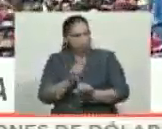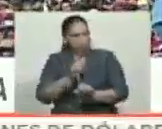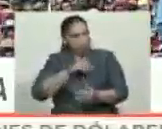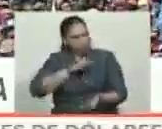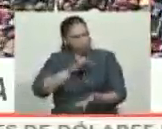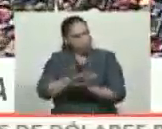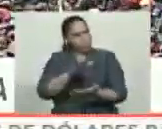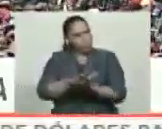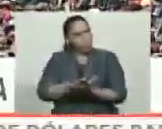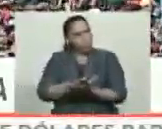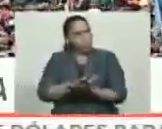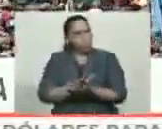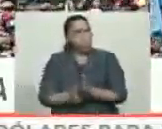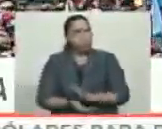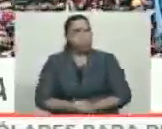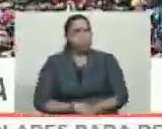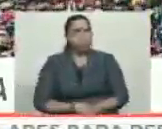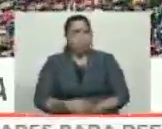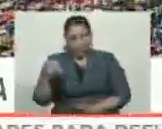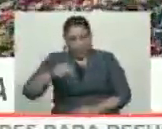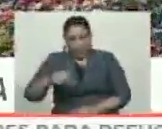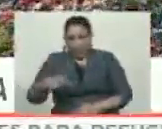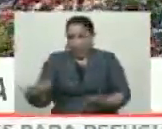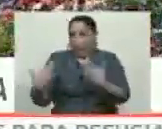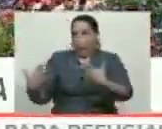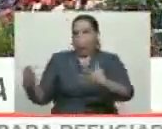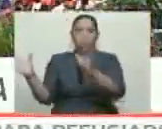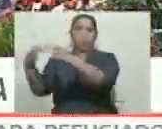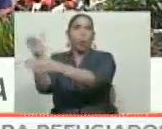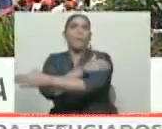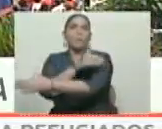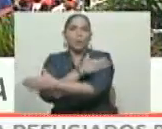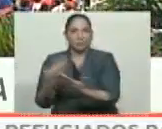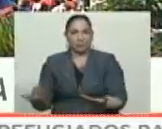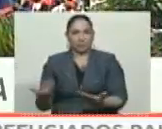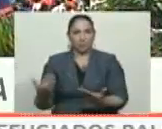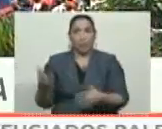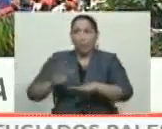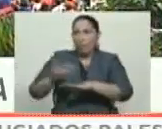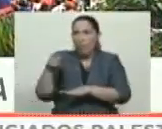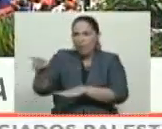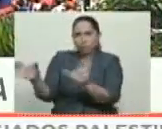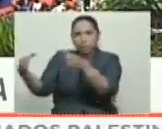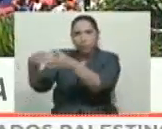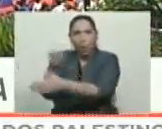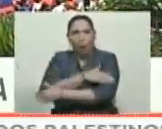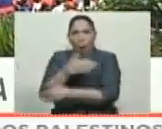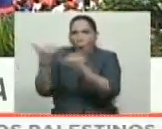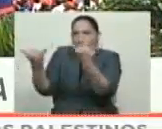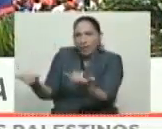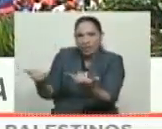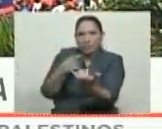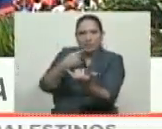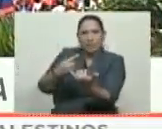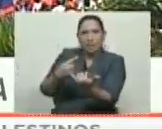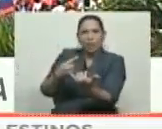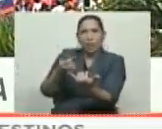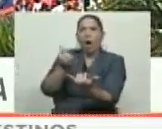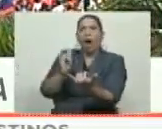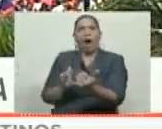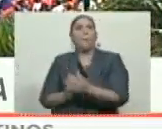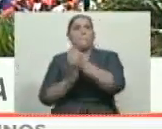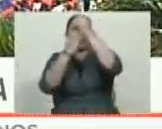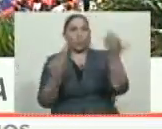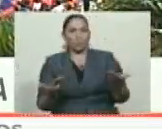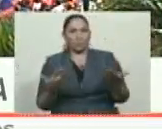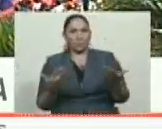no nos angustiemos. Aquí los apurados son ellos. Esos que andan ahorita diciendo que tienen el liderazgo,